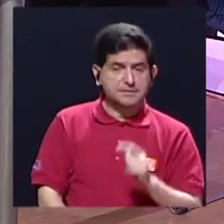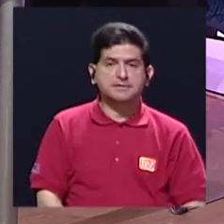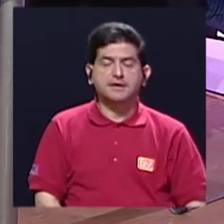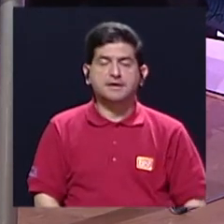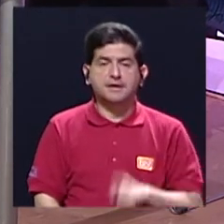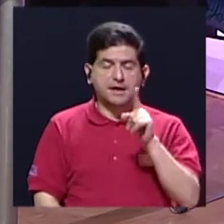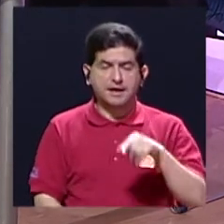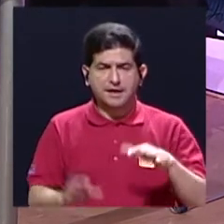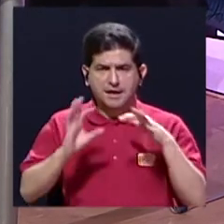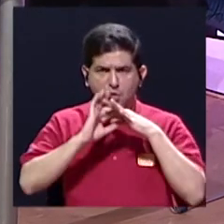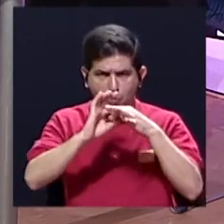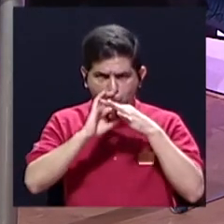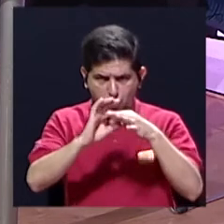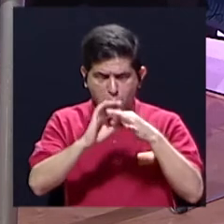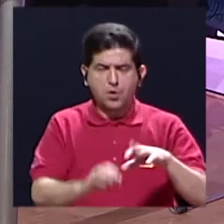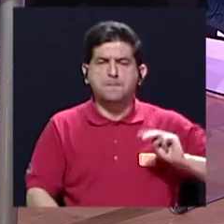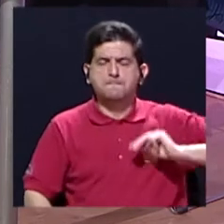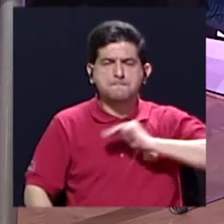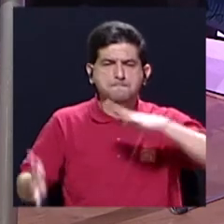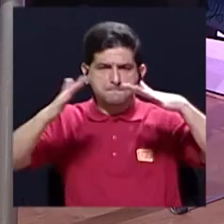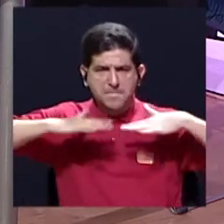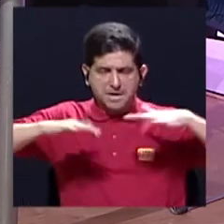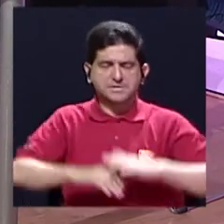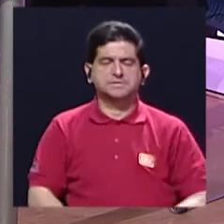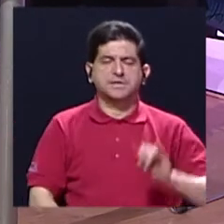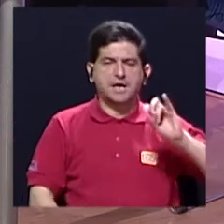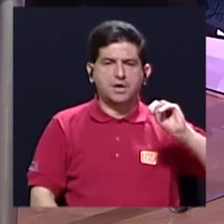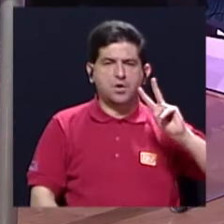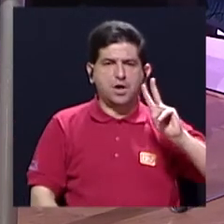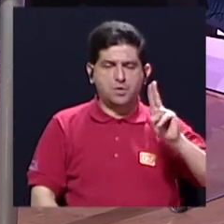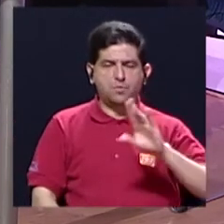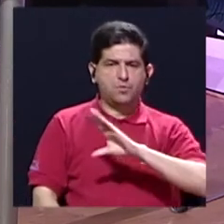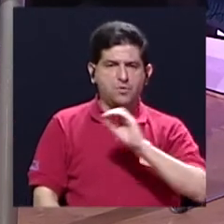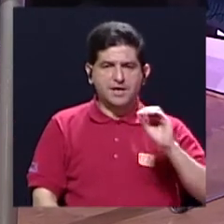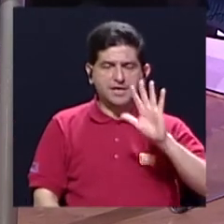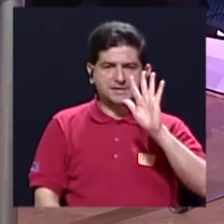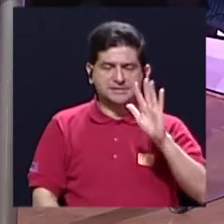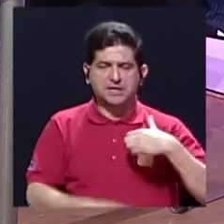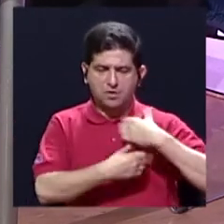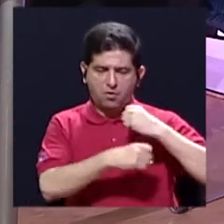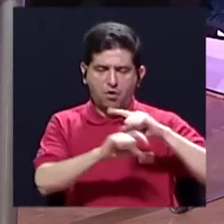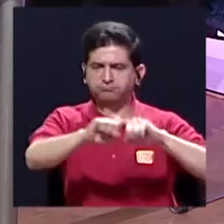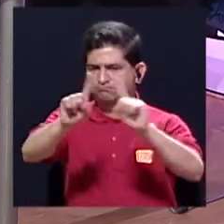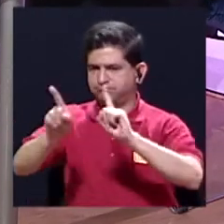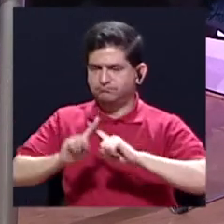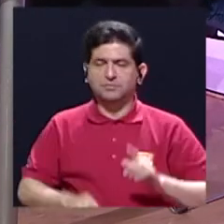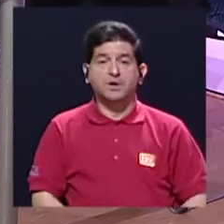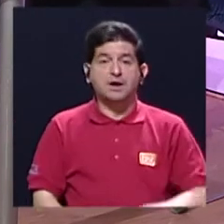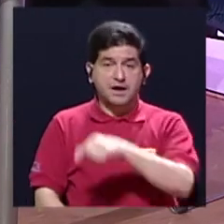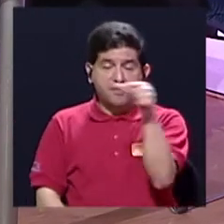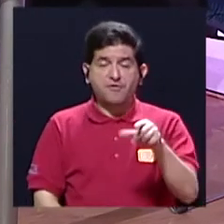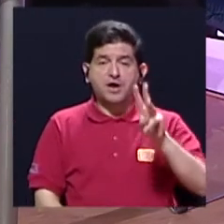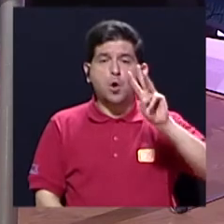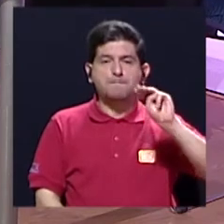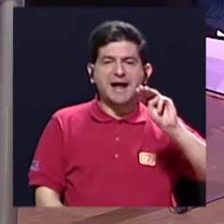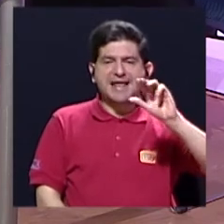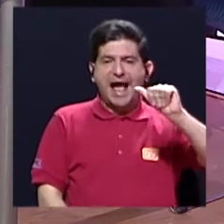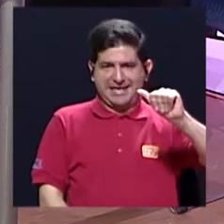sinergia entre MINAE, INBU y cinco municipalidades. Es el río María Aguilar,